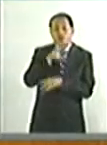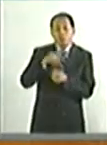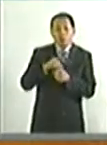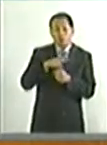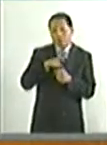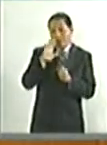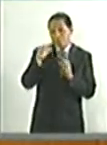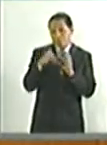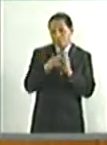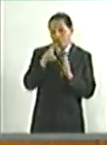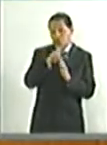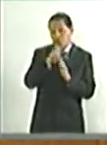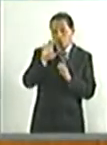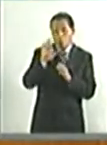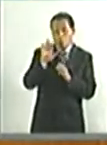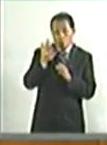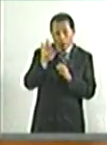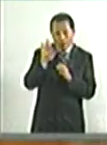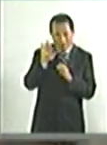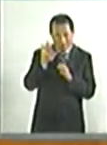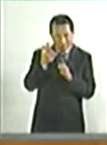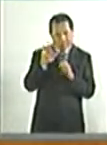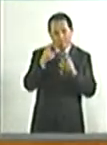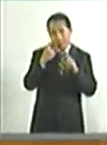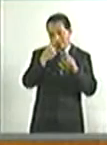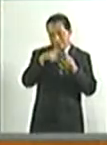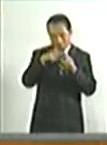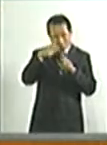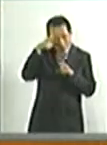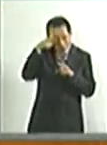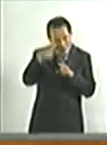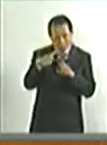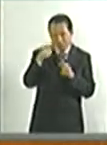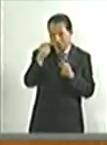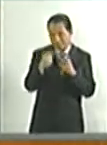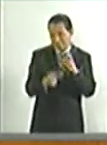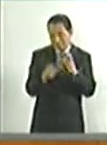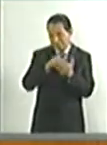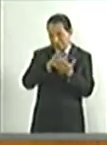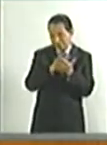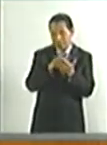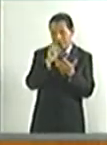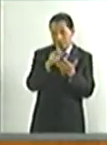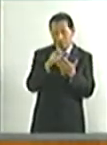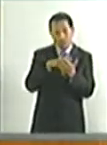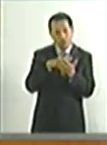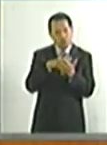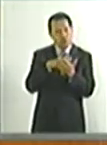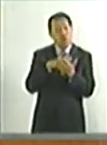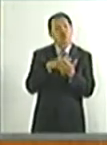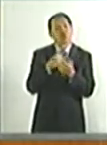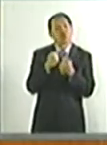existieron 5.240 casos, es decir, una cifra que nos llama la atención,